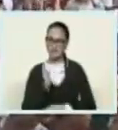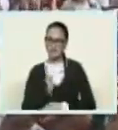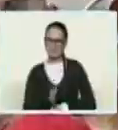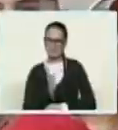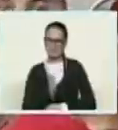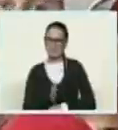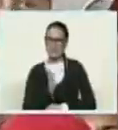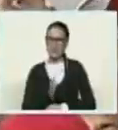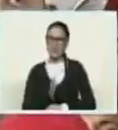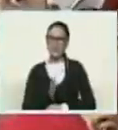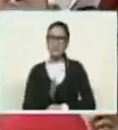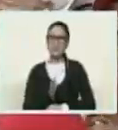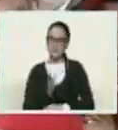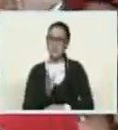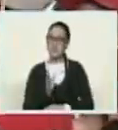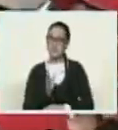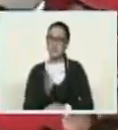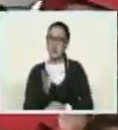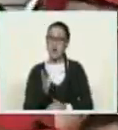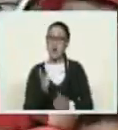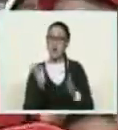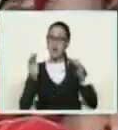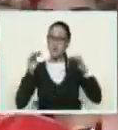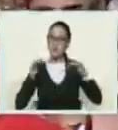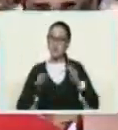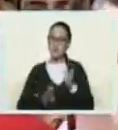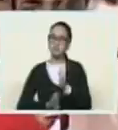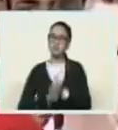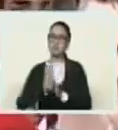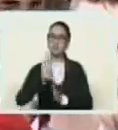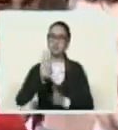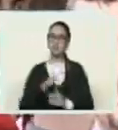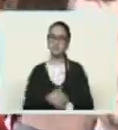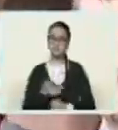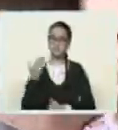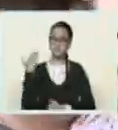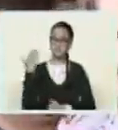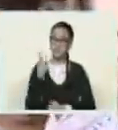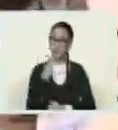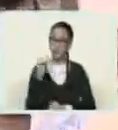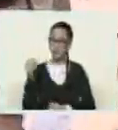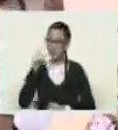temple para ser superada. Hace 200 años